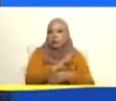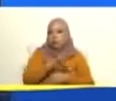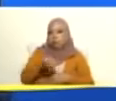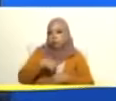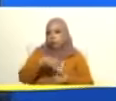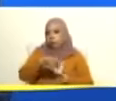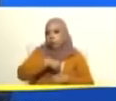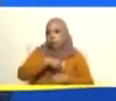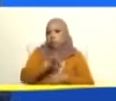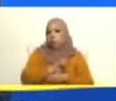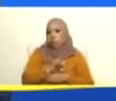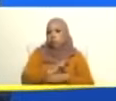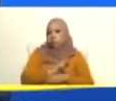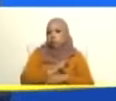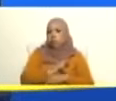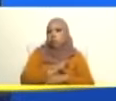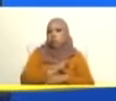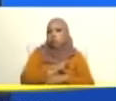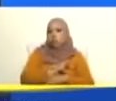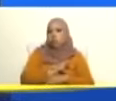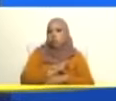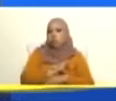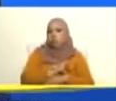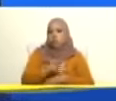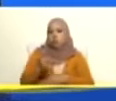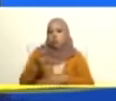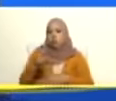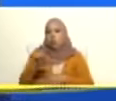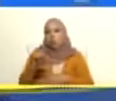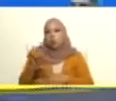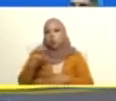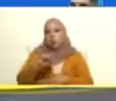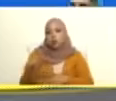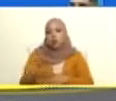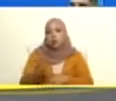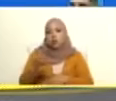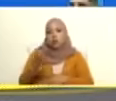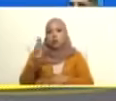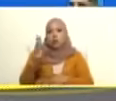nosotros. A veces son más efectivos que el SEBIN